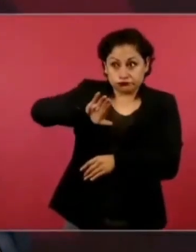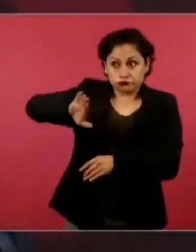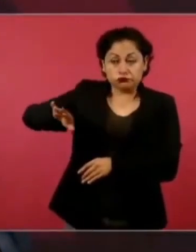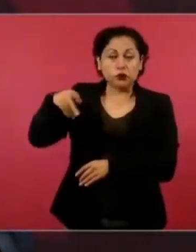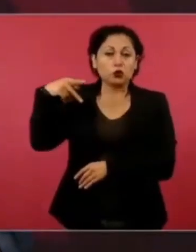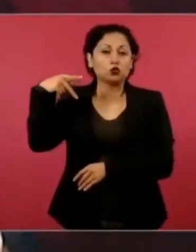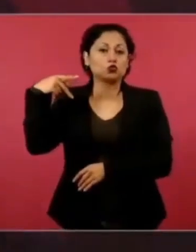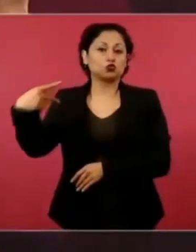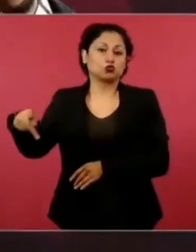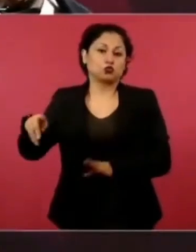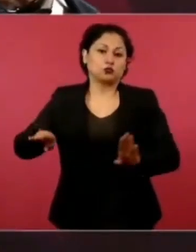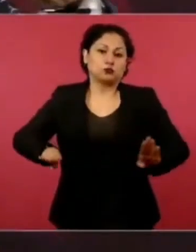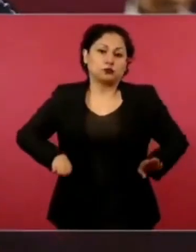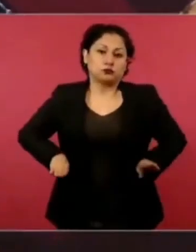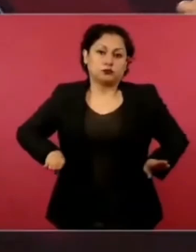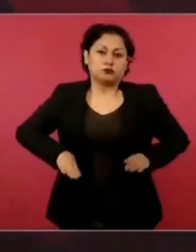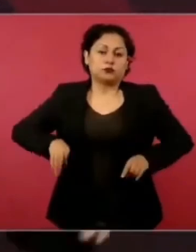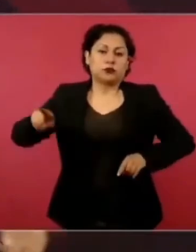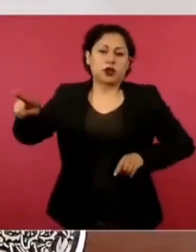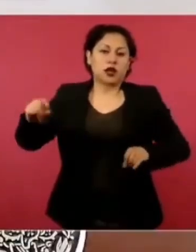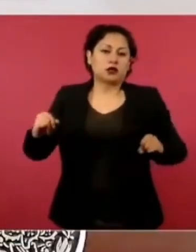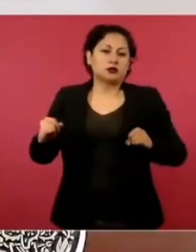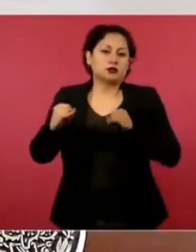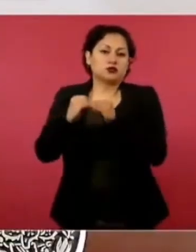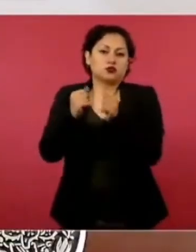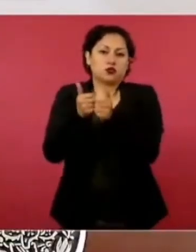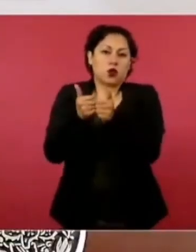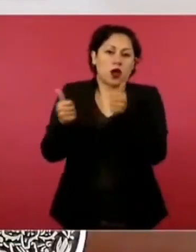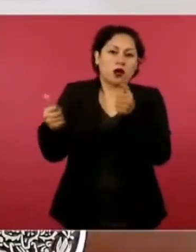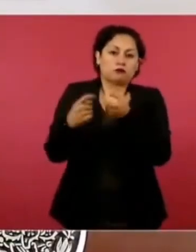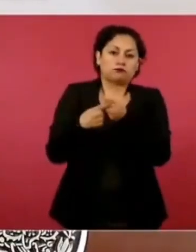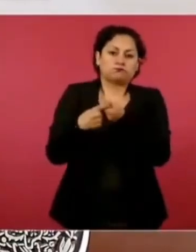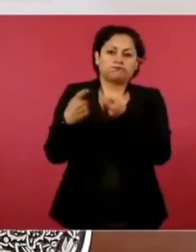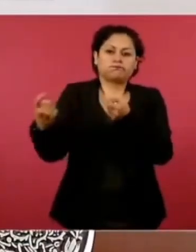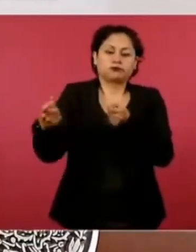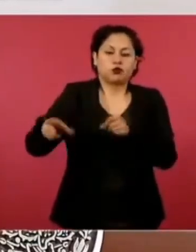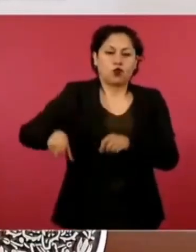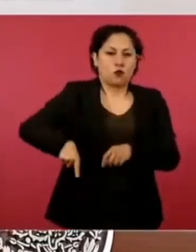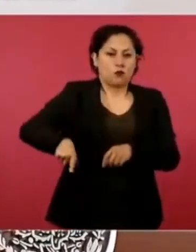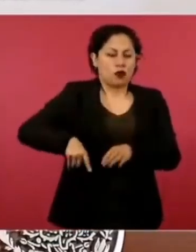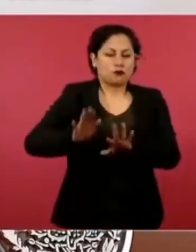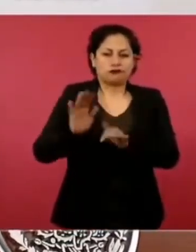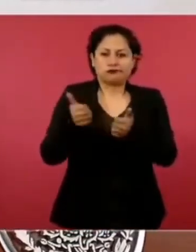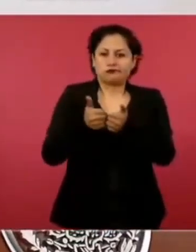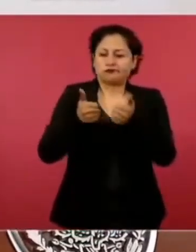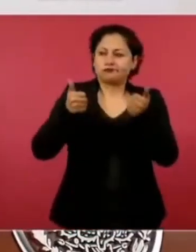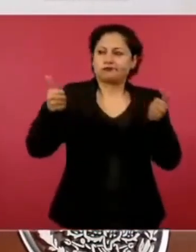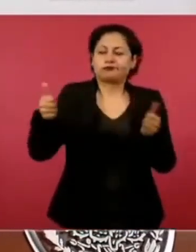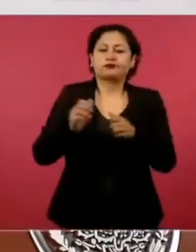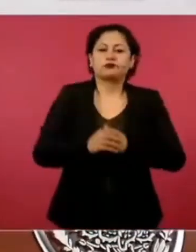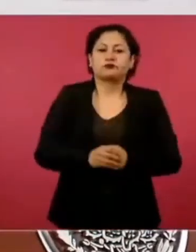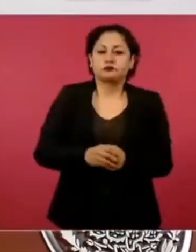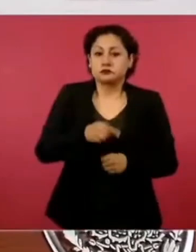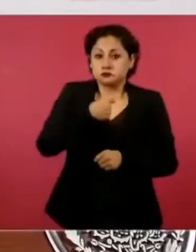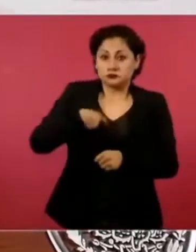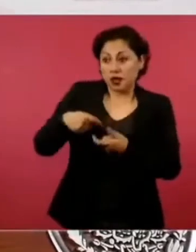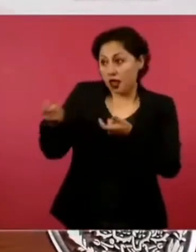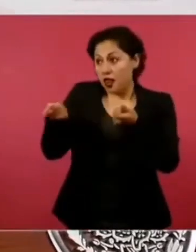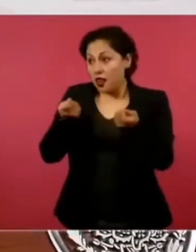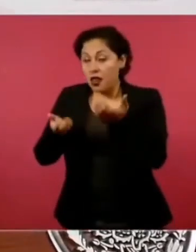México, es un organismo autónomo. Sí se metían los neoliberales,